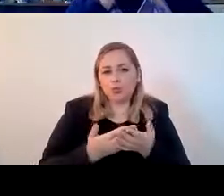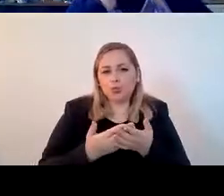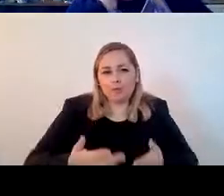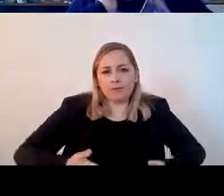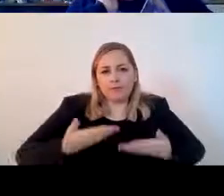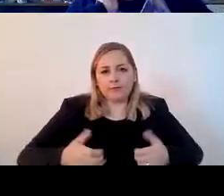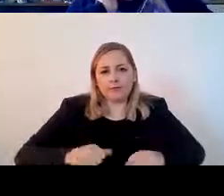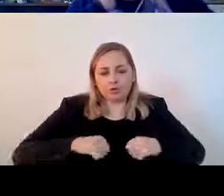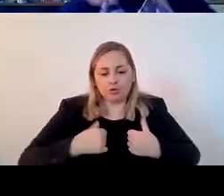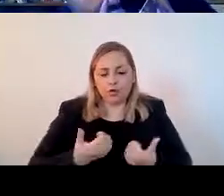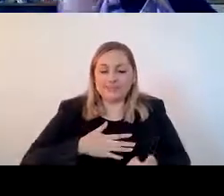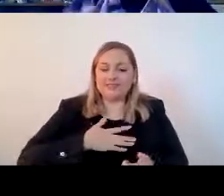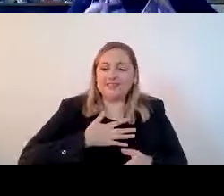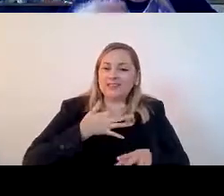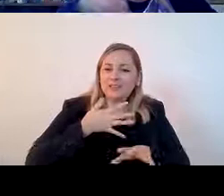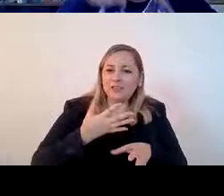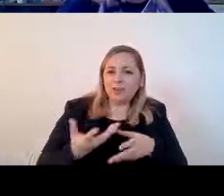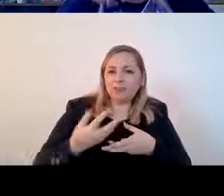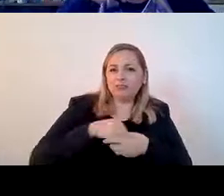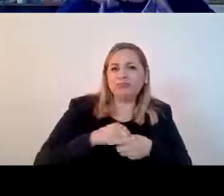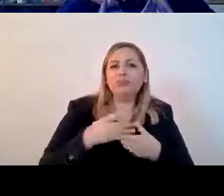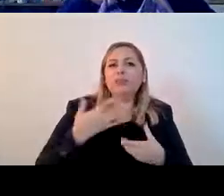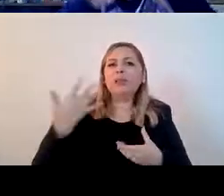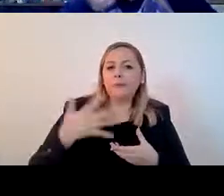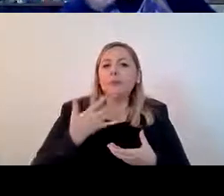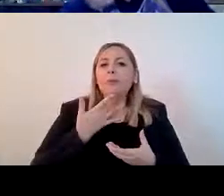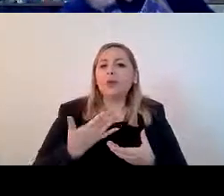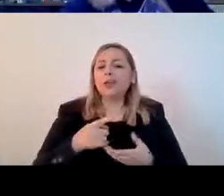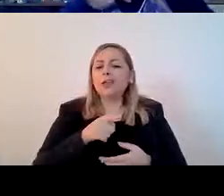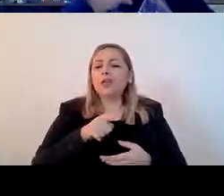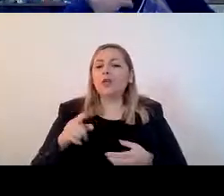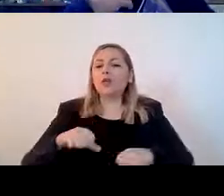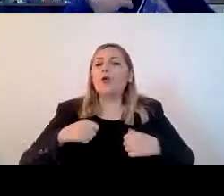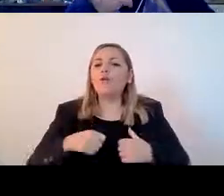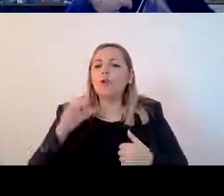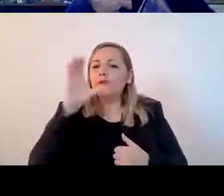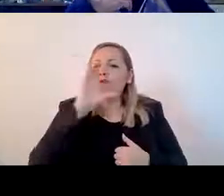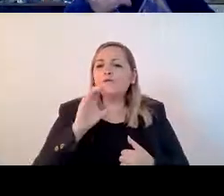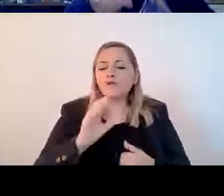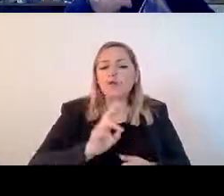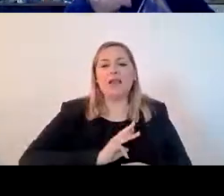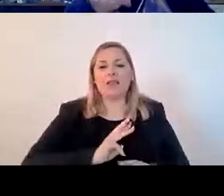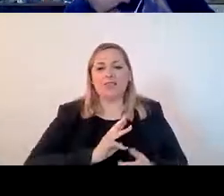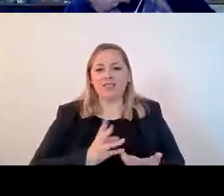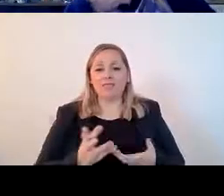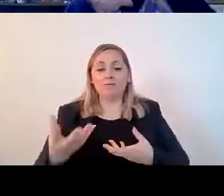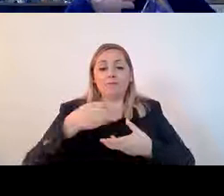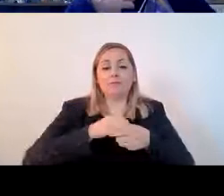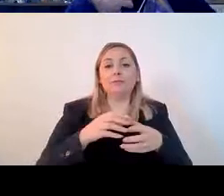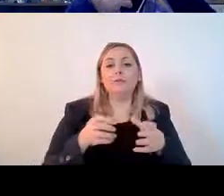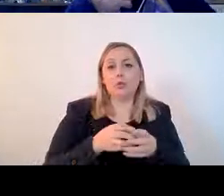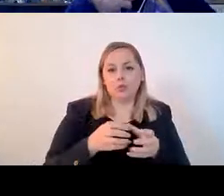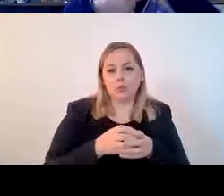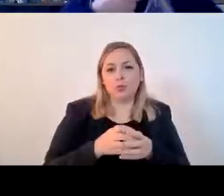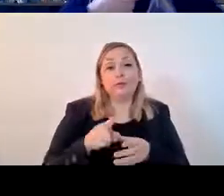era importante. Importante porque están en un proceso de búsqueda de identidad, entonces el pertenecer a grupos es